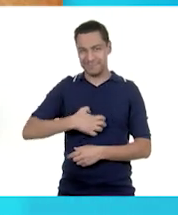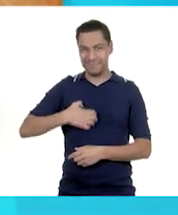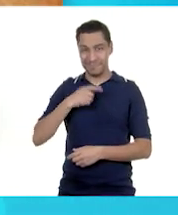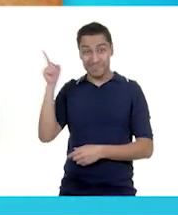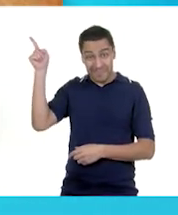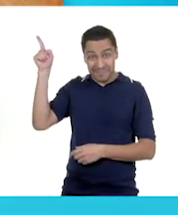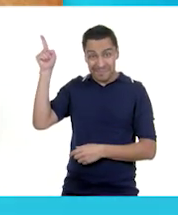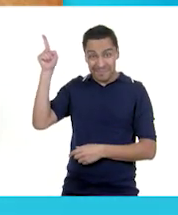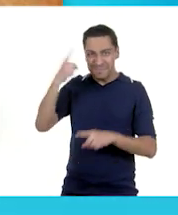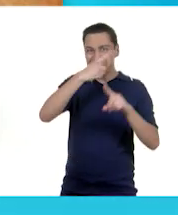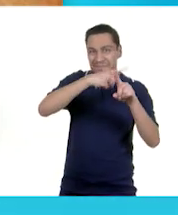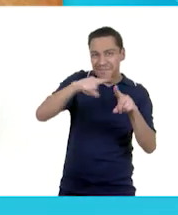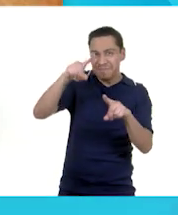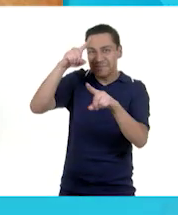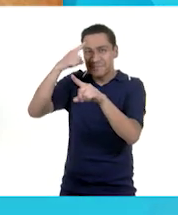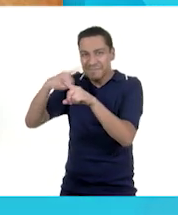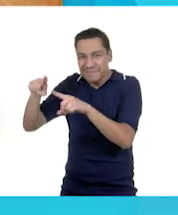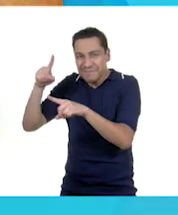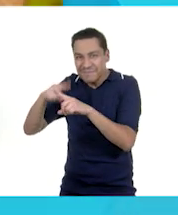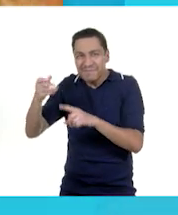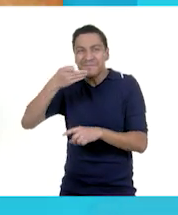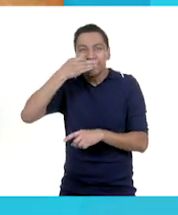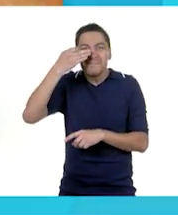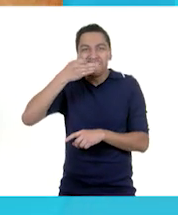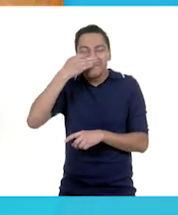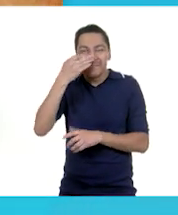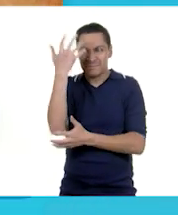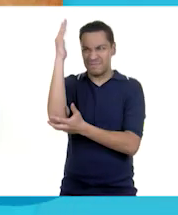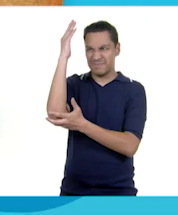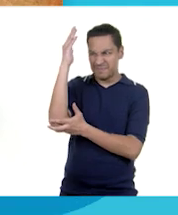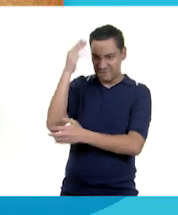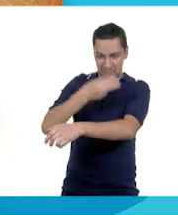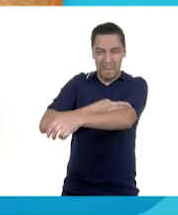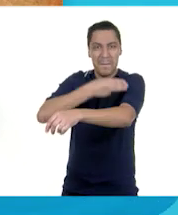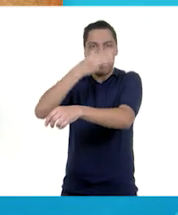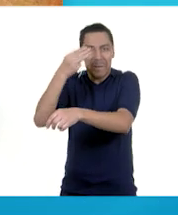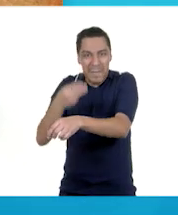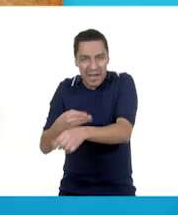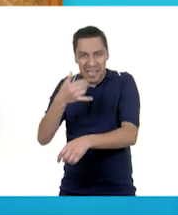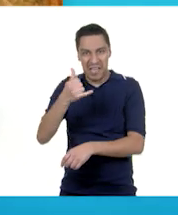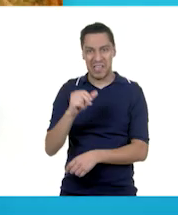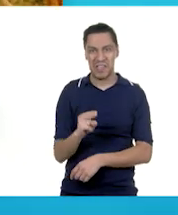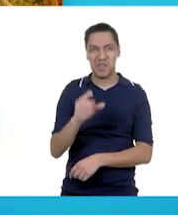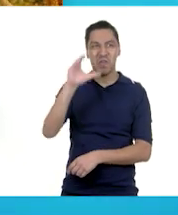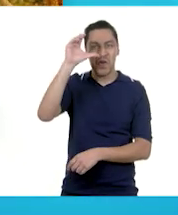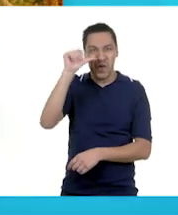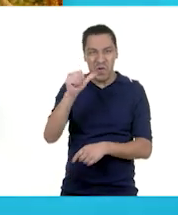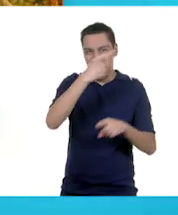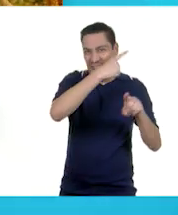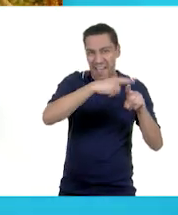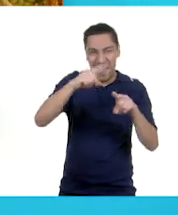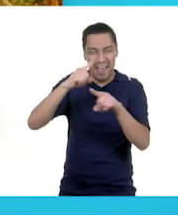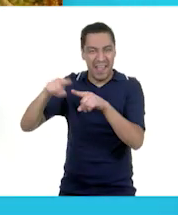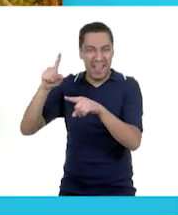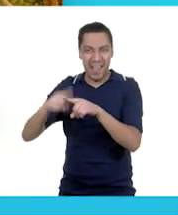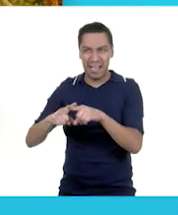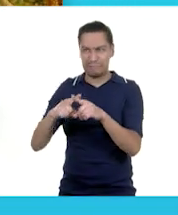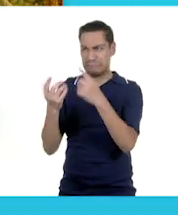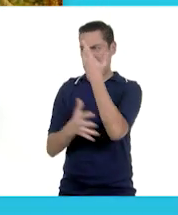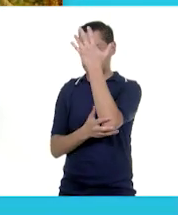Magnolias, araucarias, pinos, cedros, yucas, negundos, ailes,